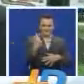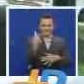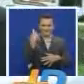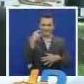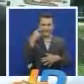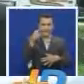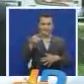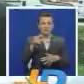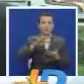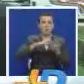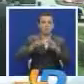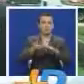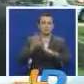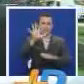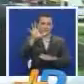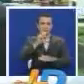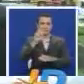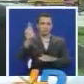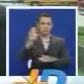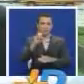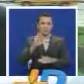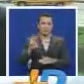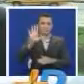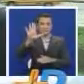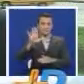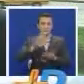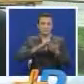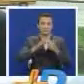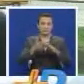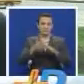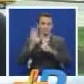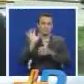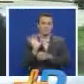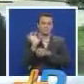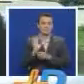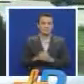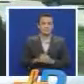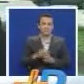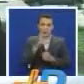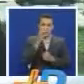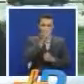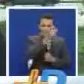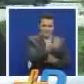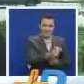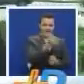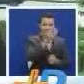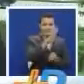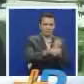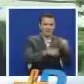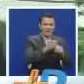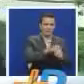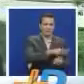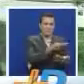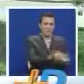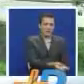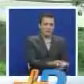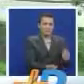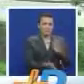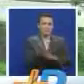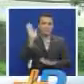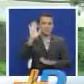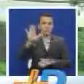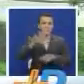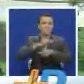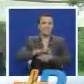la Comuna 5 en el suroriente de Popayán. El cuerpo del menor de 14 años fue trasladado al Instituto Nacional de Medicina Legal para